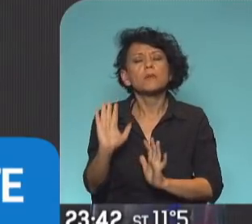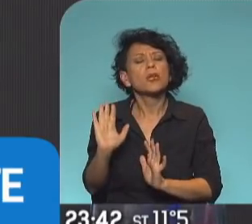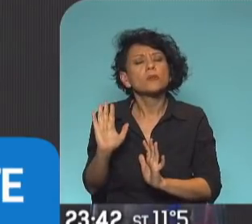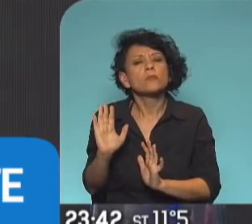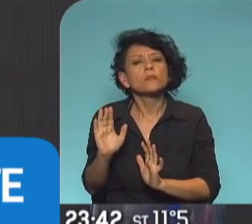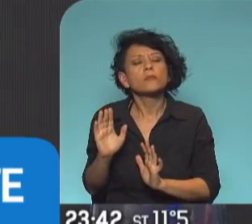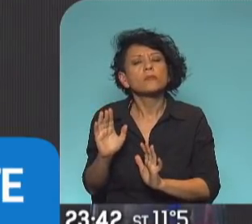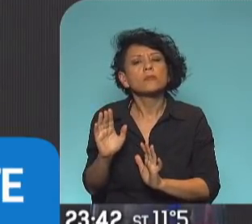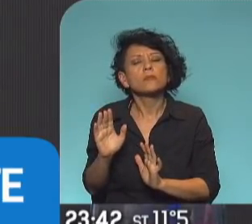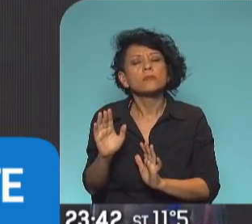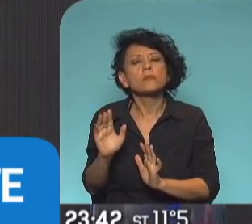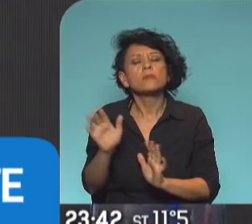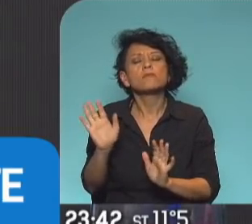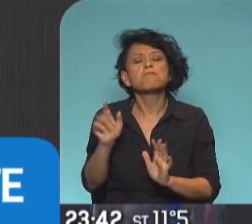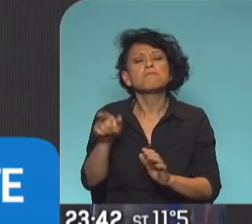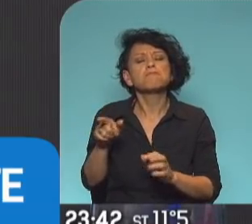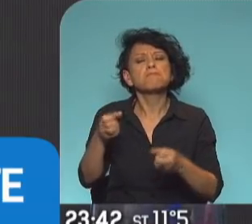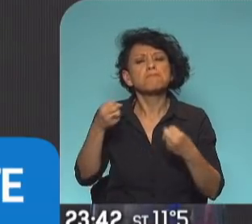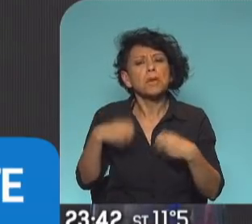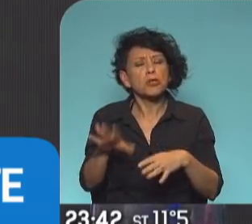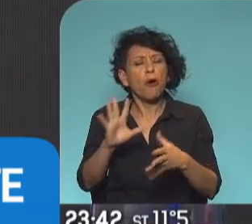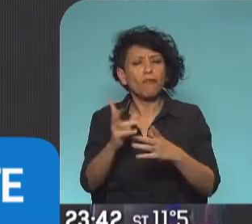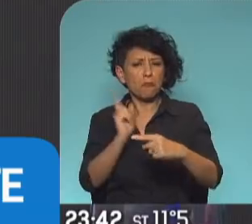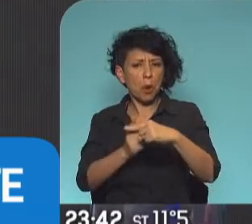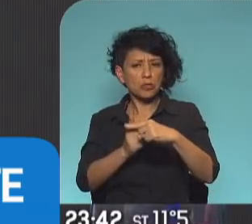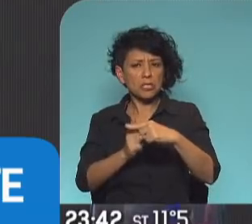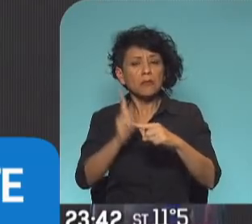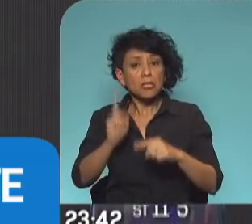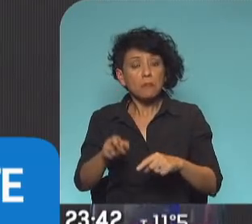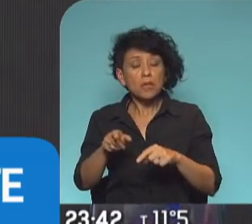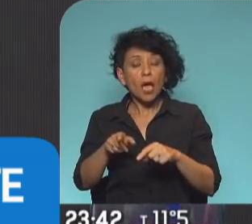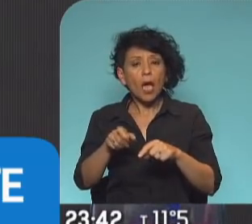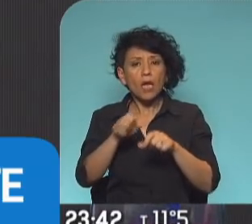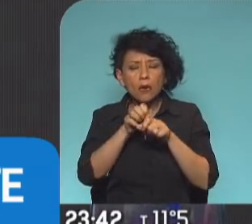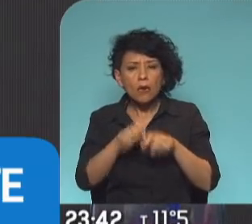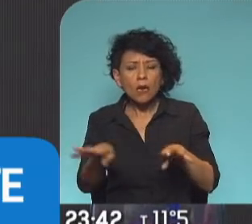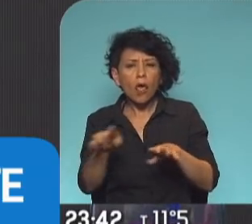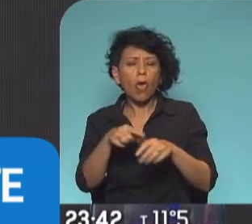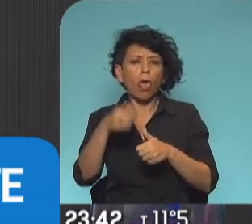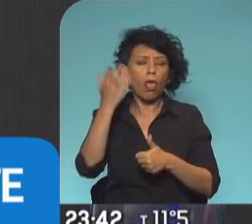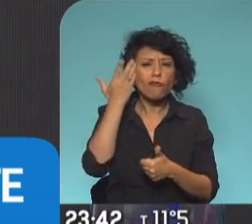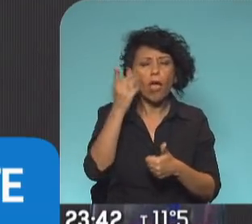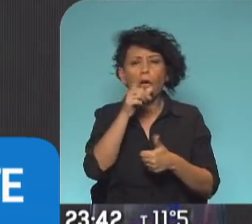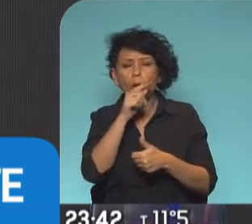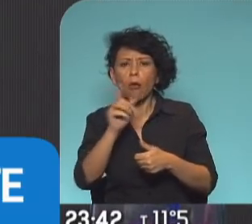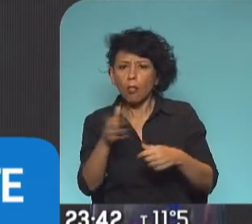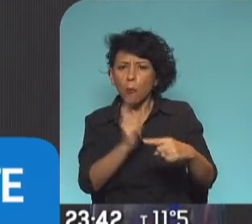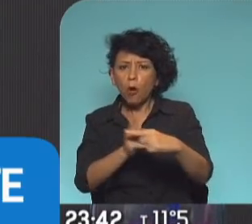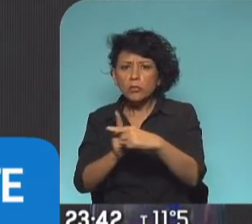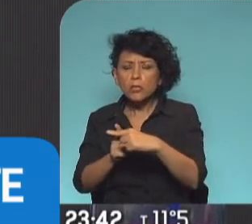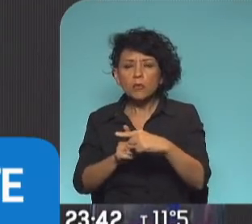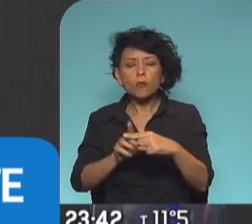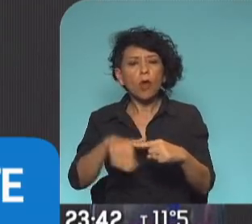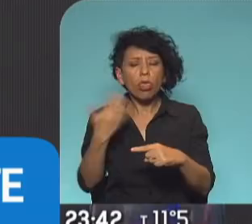embargo, después de un comienzo bastante positivo, inclusive en las redes sociales he visto repercusiones muy positivas en el principio, después